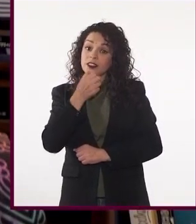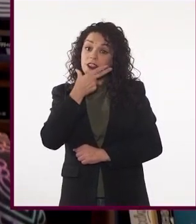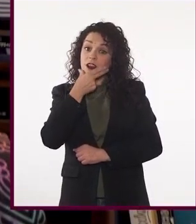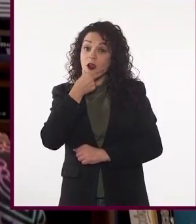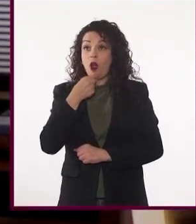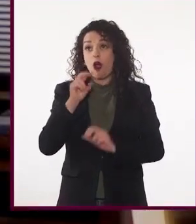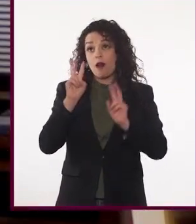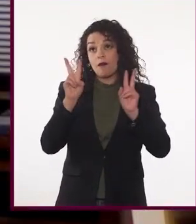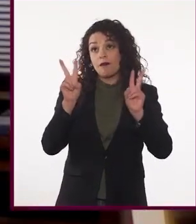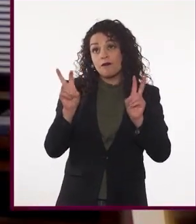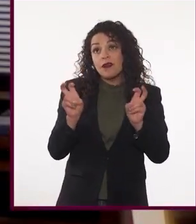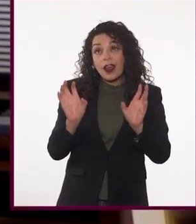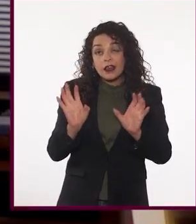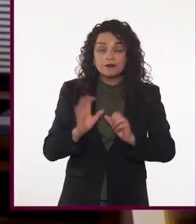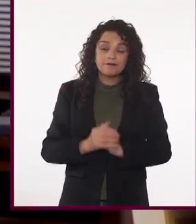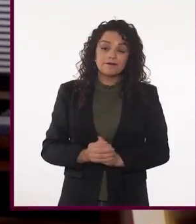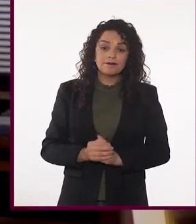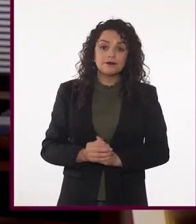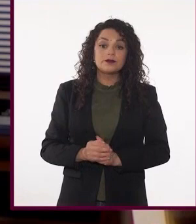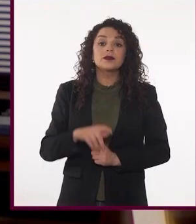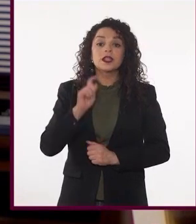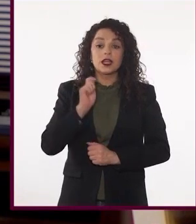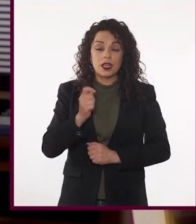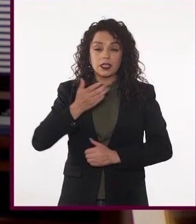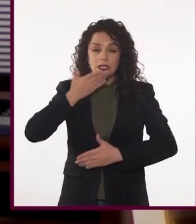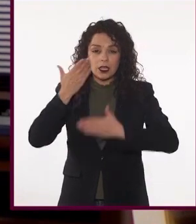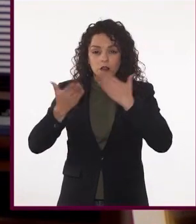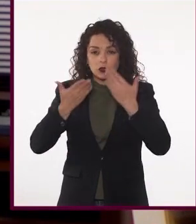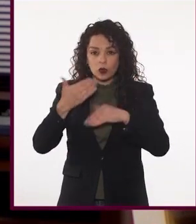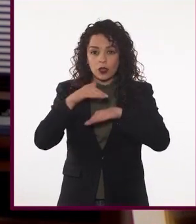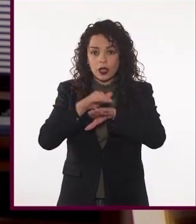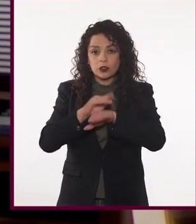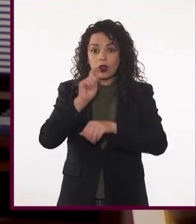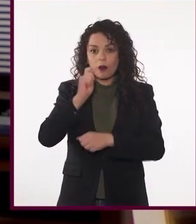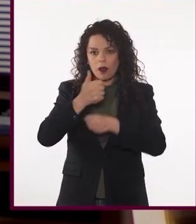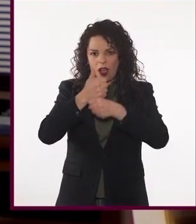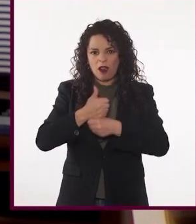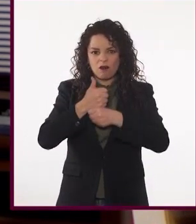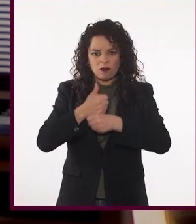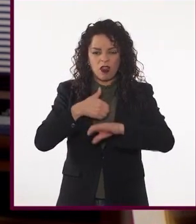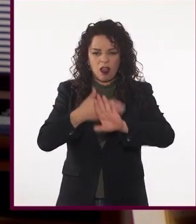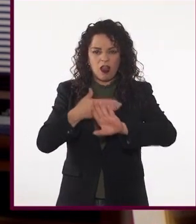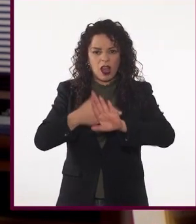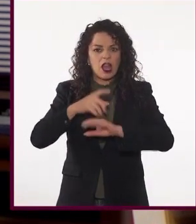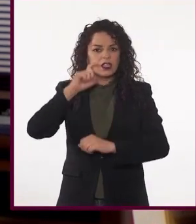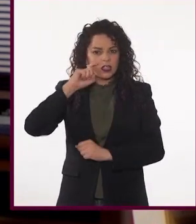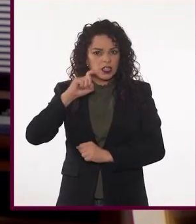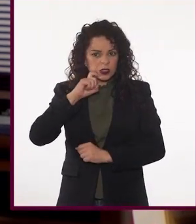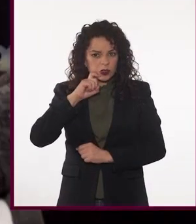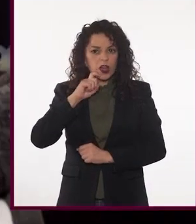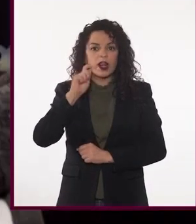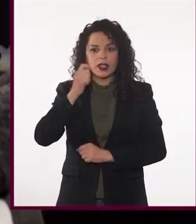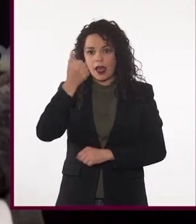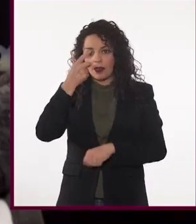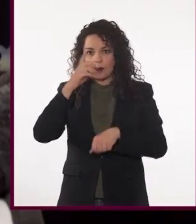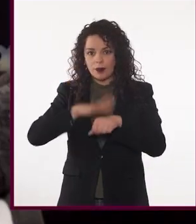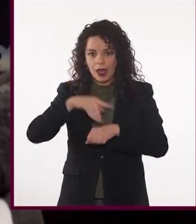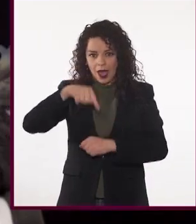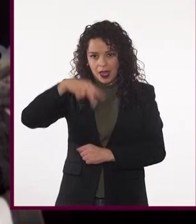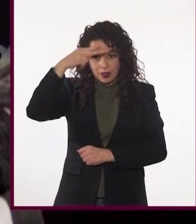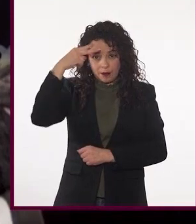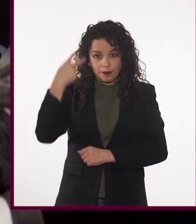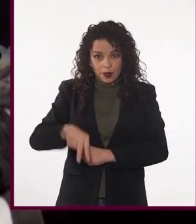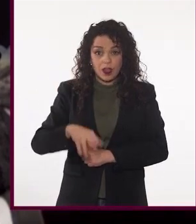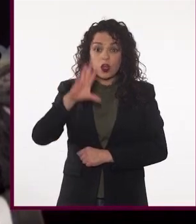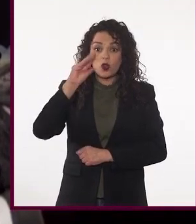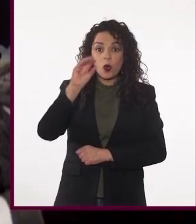hombres. En un estudio sobre violencia sexual que se realizó dentro de la Administración Federal en México, se descubrió que